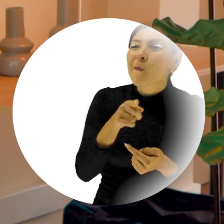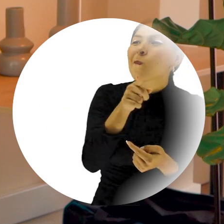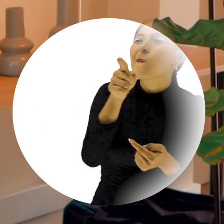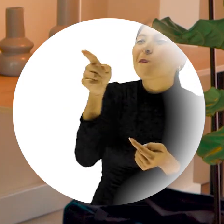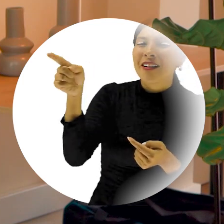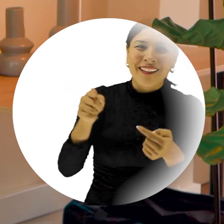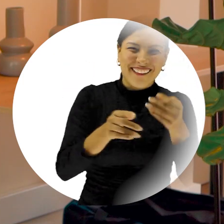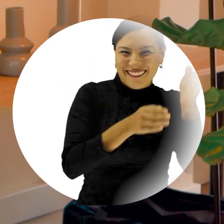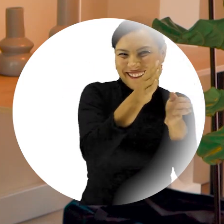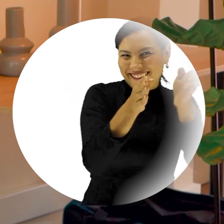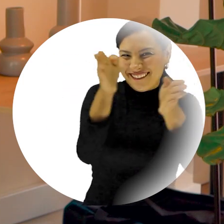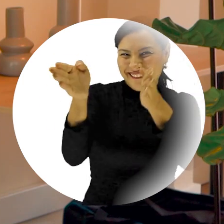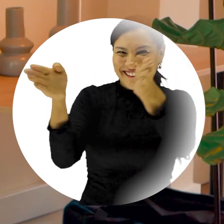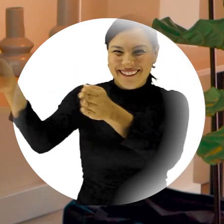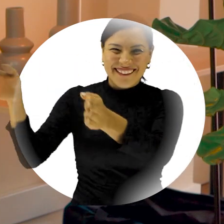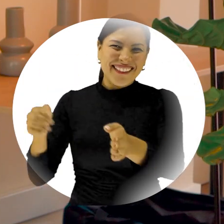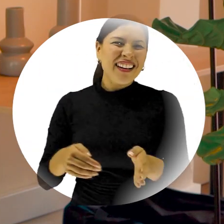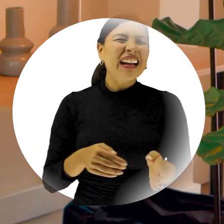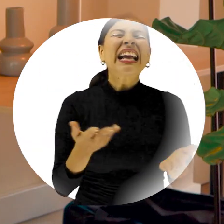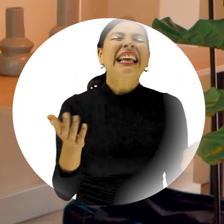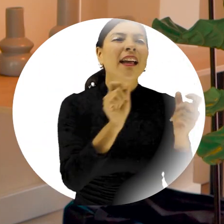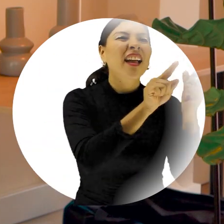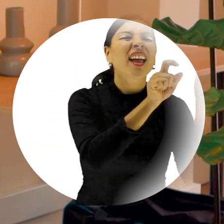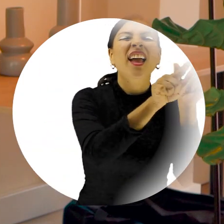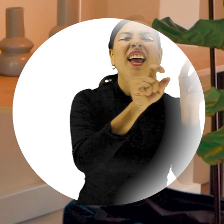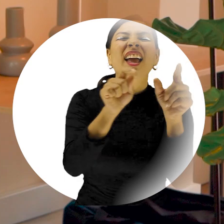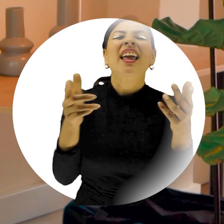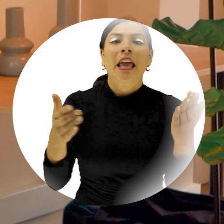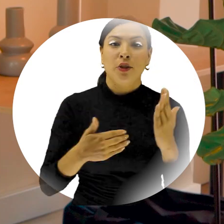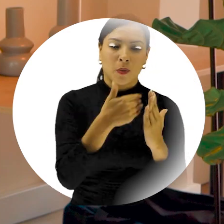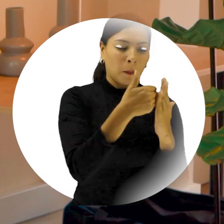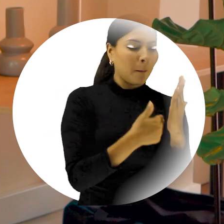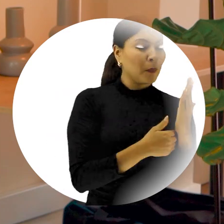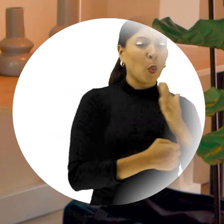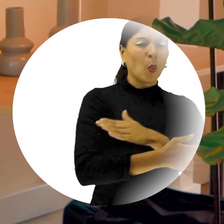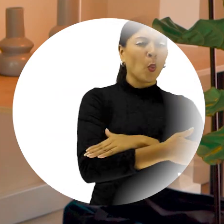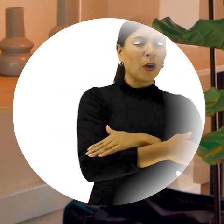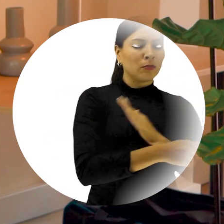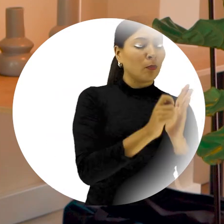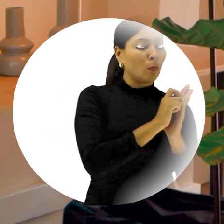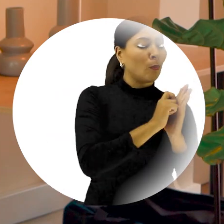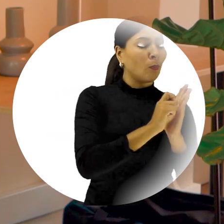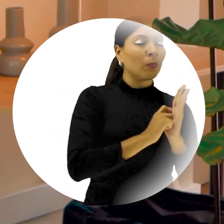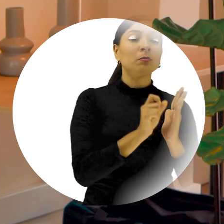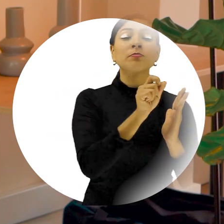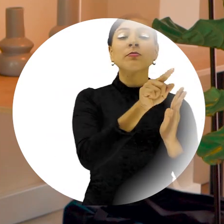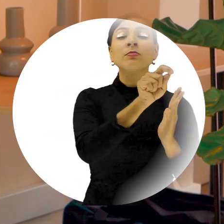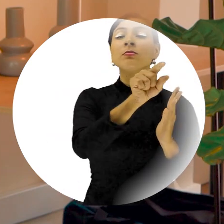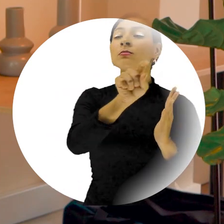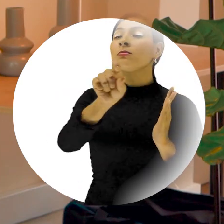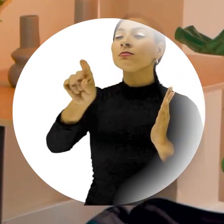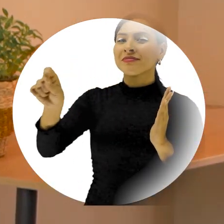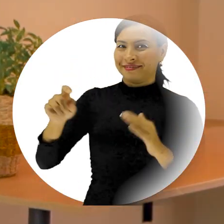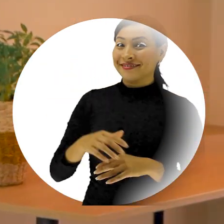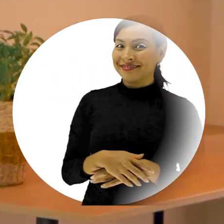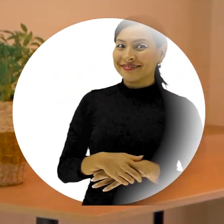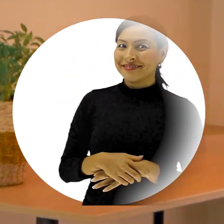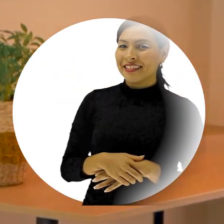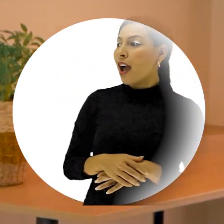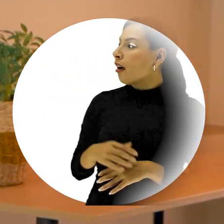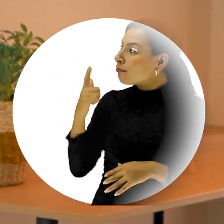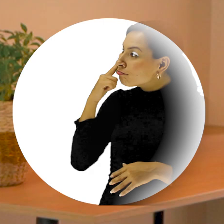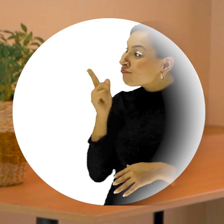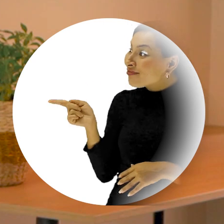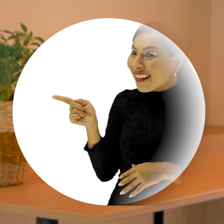inmueble y yo llevaba muy juiciosamente un cuaderno y sí, le preguntaba y anotaba todo. Pues obviamente mi novio dijo, pues hagamos un forms y dije, qué gran